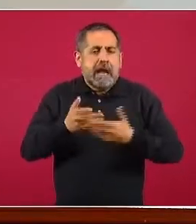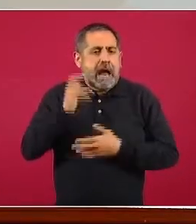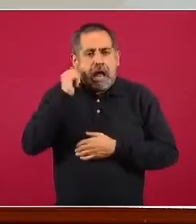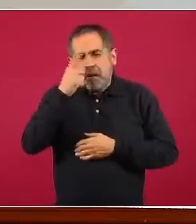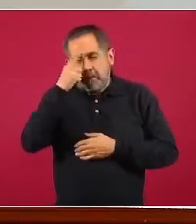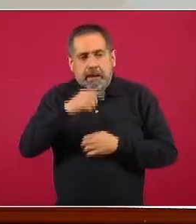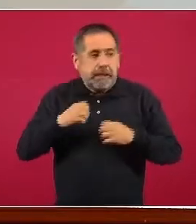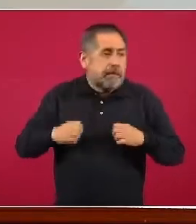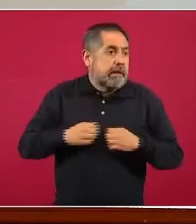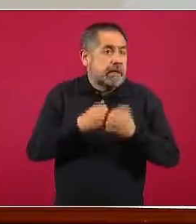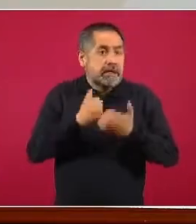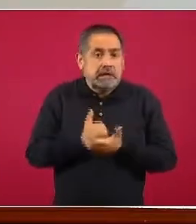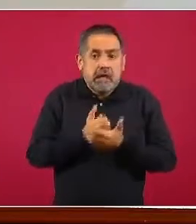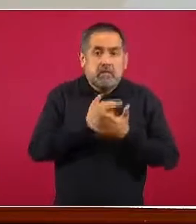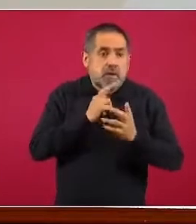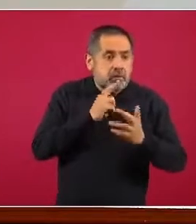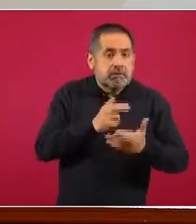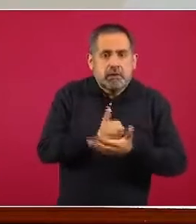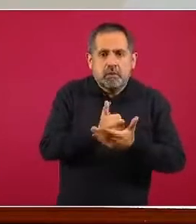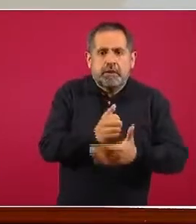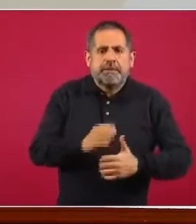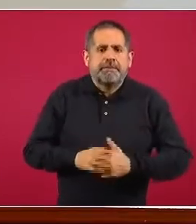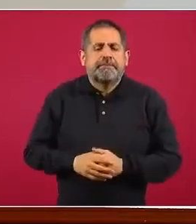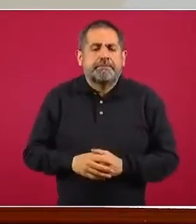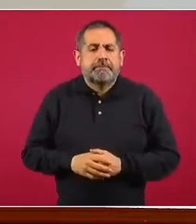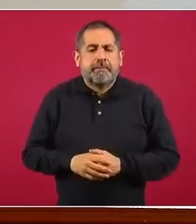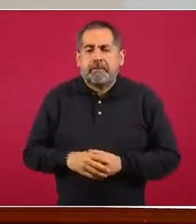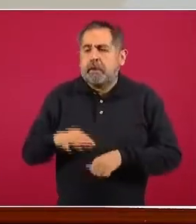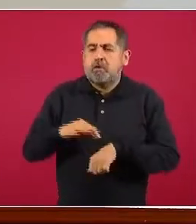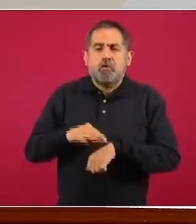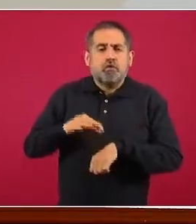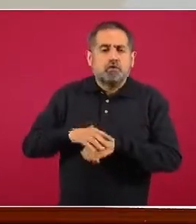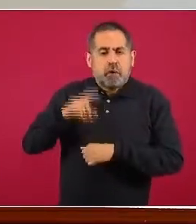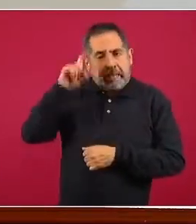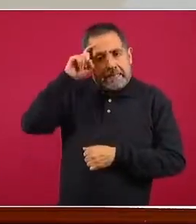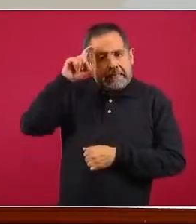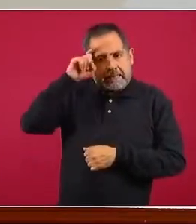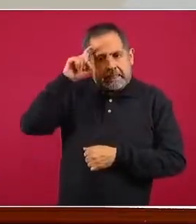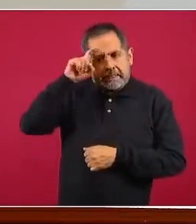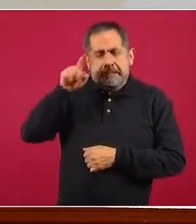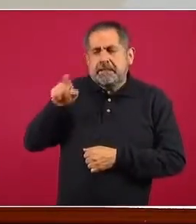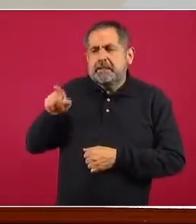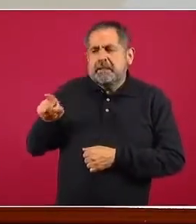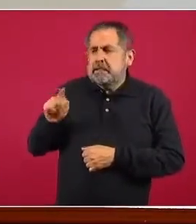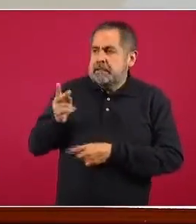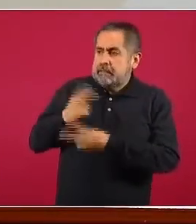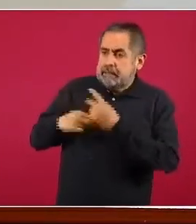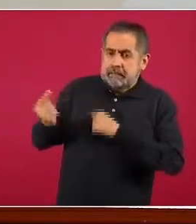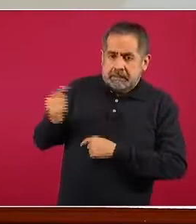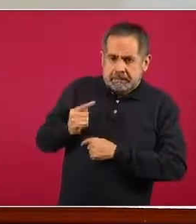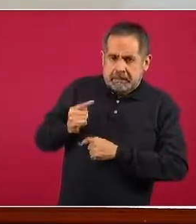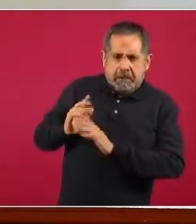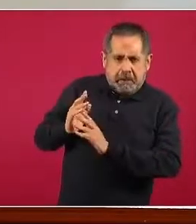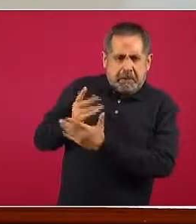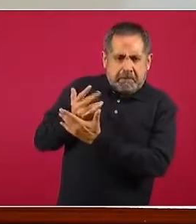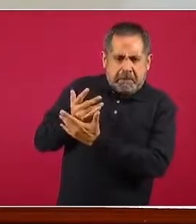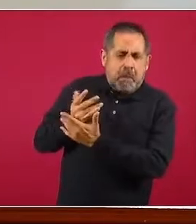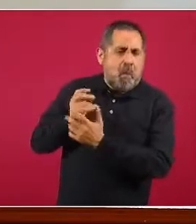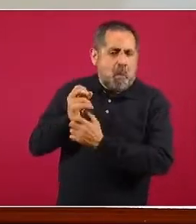respuesta coordinada. Mientras el doctor López-Gatell se nos incorpora, vamos a aprovechar